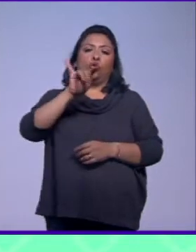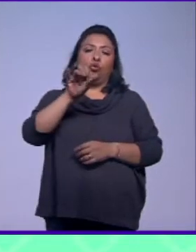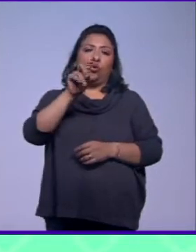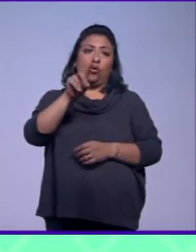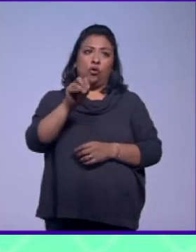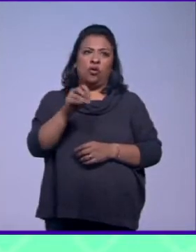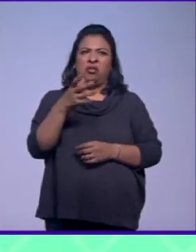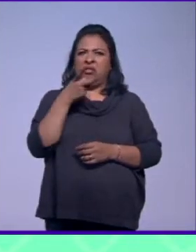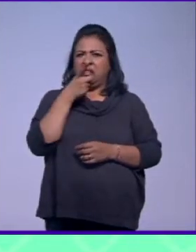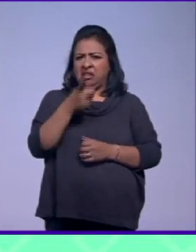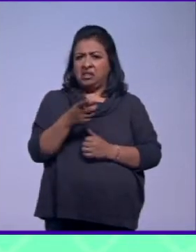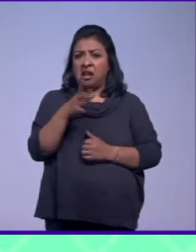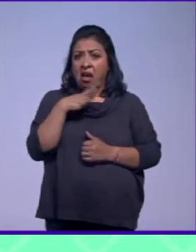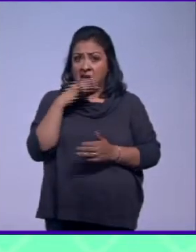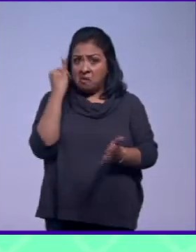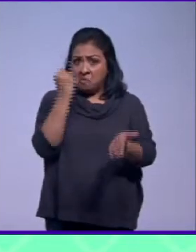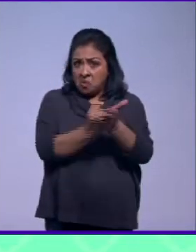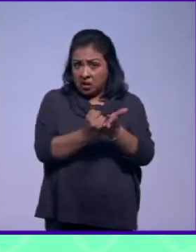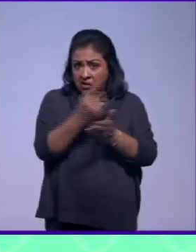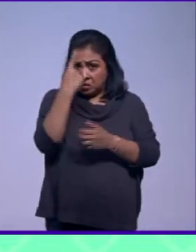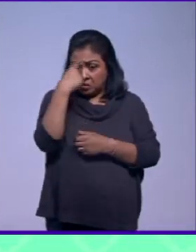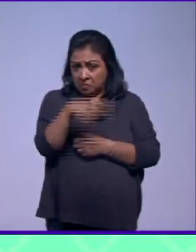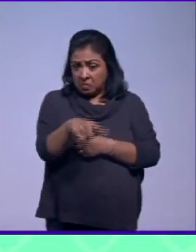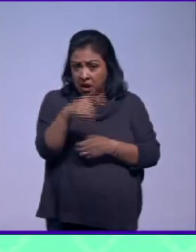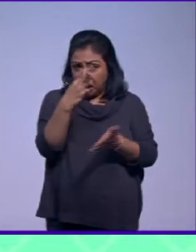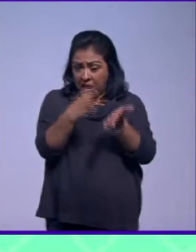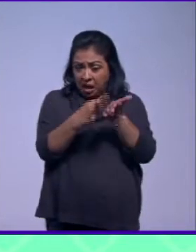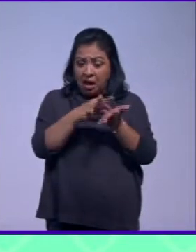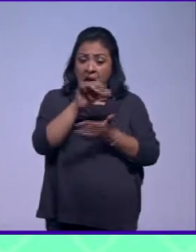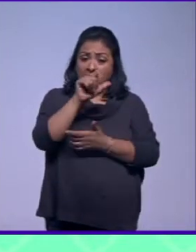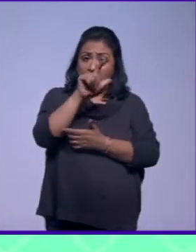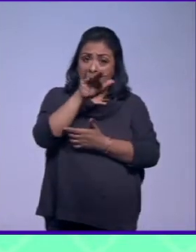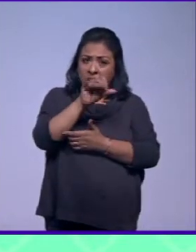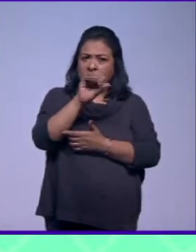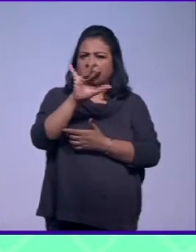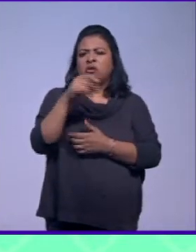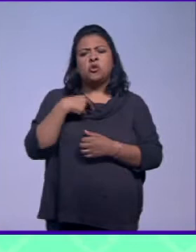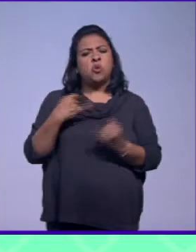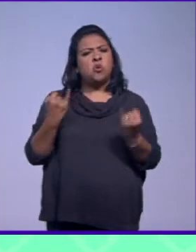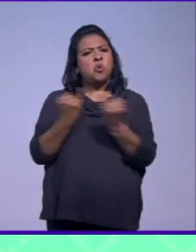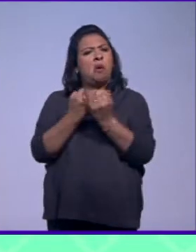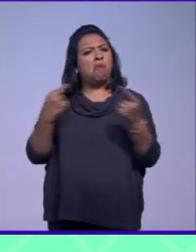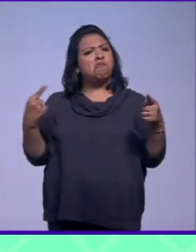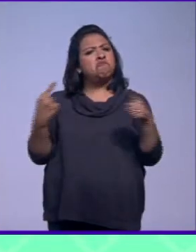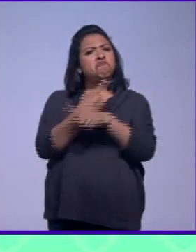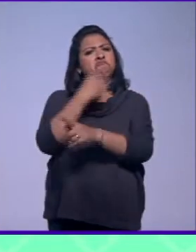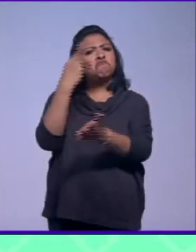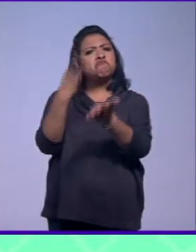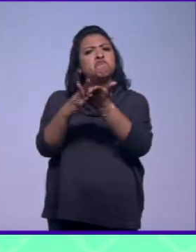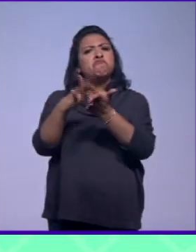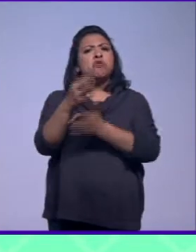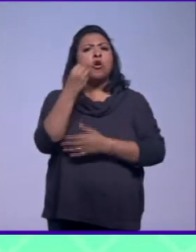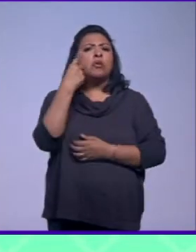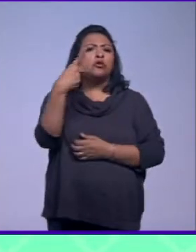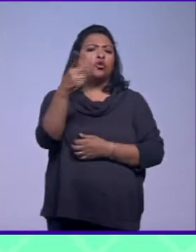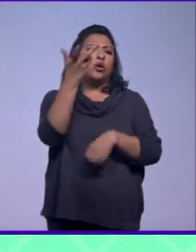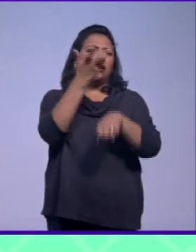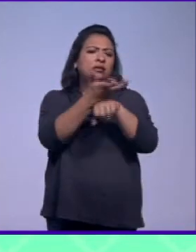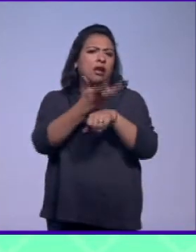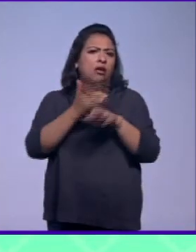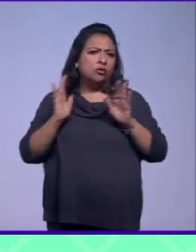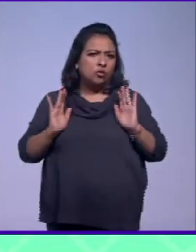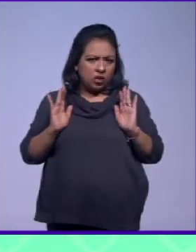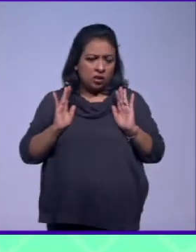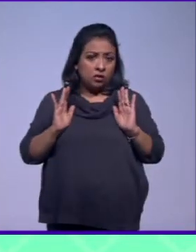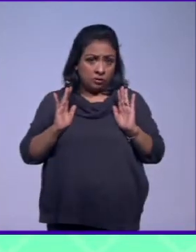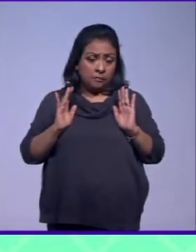dice si hay impuestos para el aluminio y el acero pues entonces yo también pongo impuestos a la comida estadounidense y ahí hay